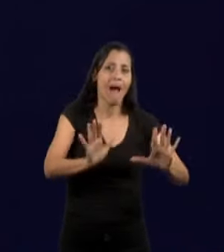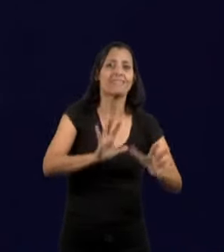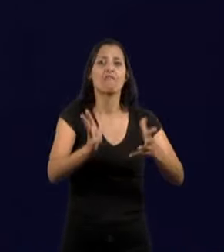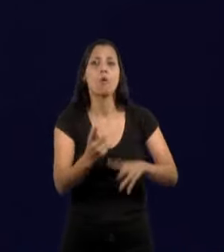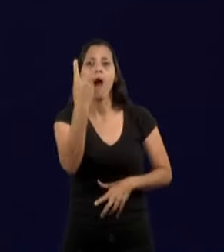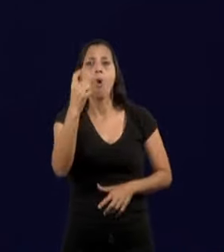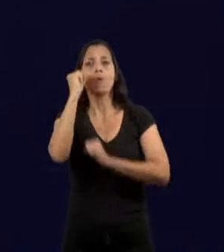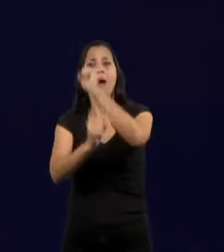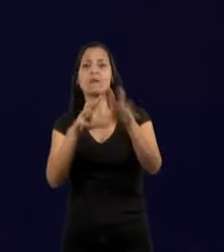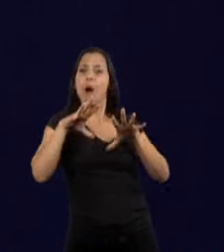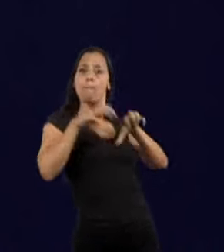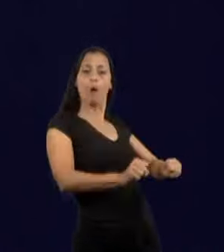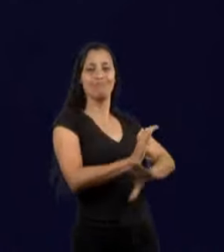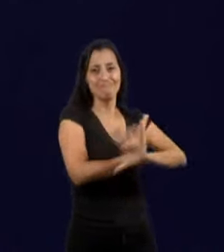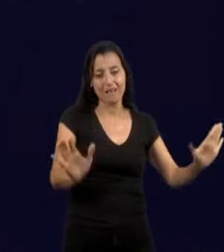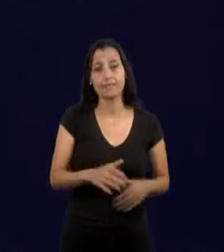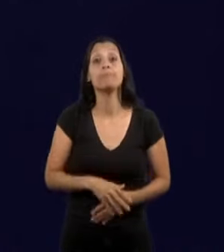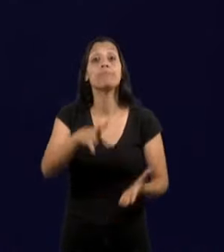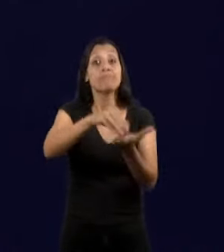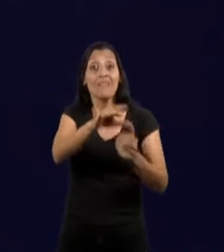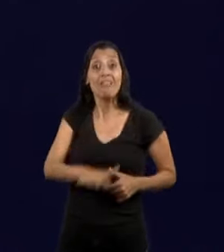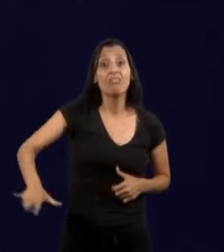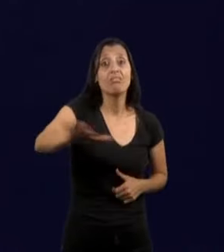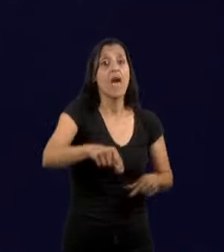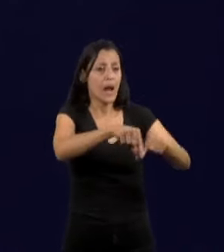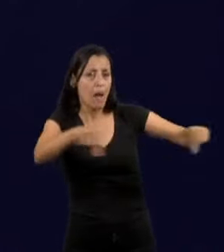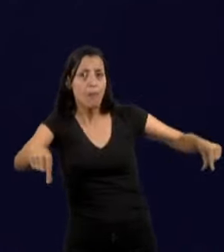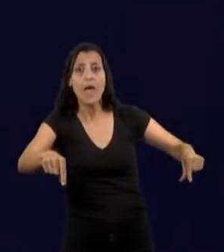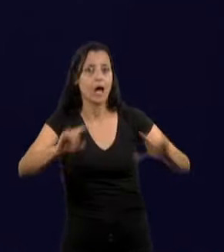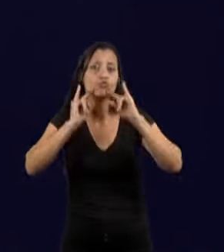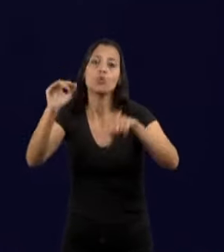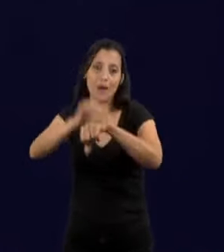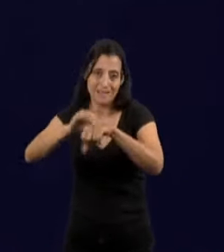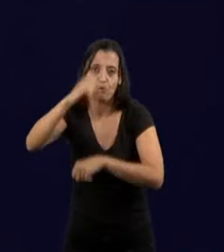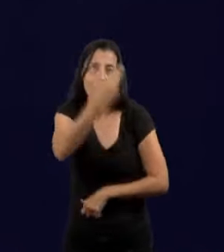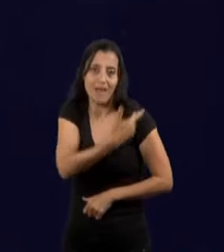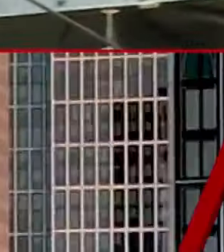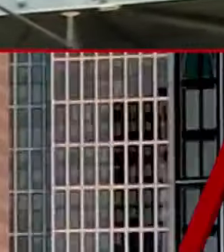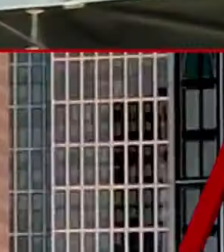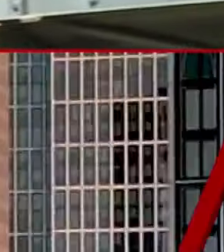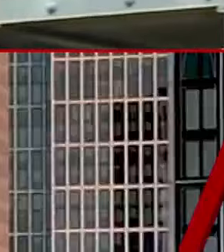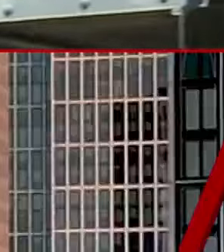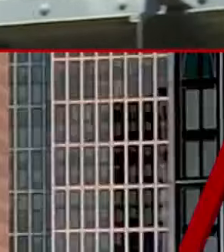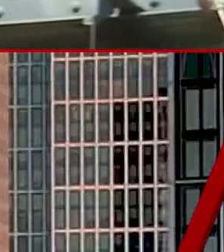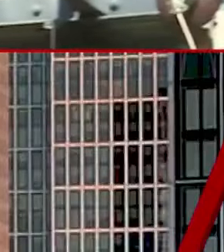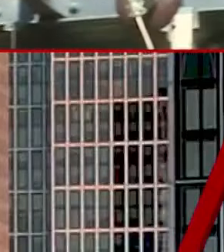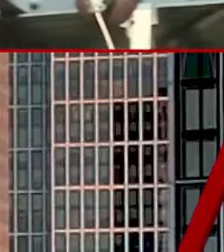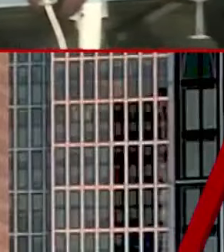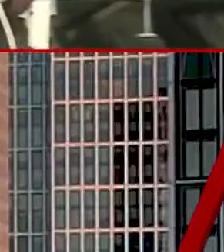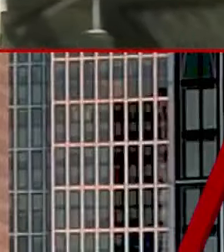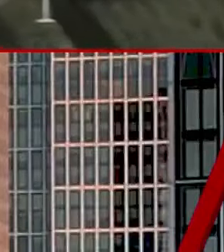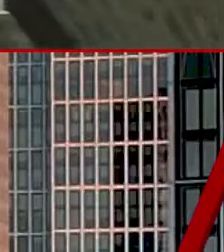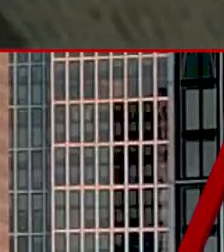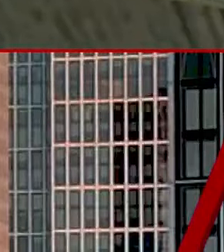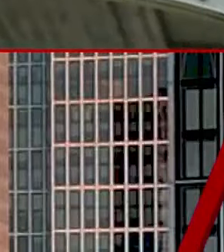Pollo Sobrero, que es obviamente del sector. Pollo, ¿cómo te va? ¿Cómo andás? ¿Cómo andás, Facundo? Buen día. ¿Cómo bien, te va? ¿Qué